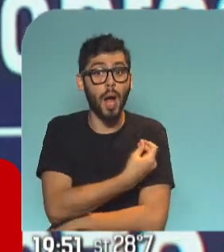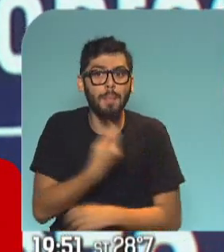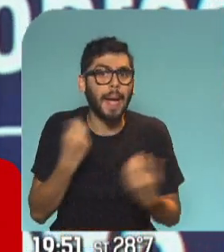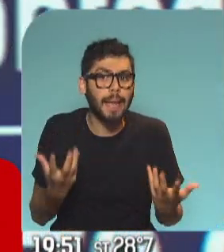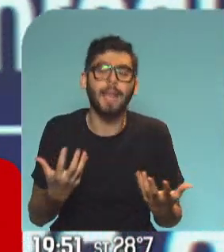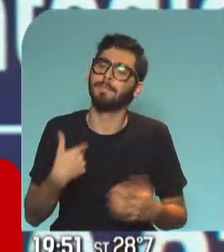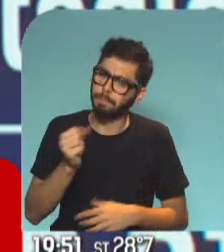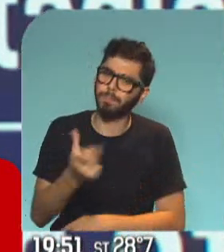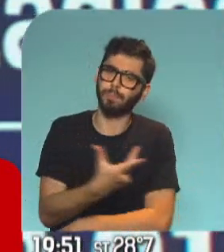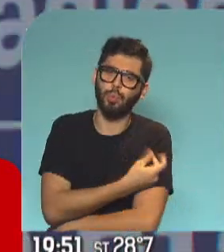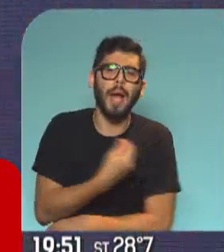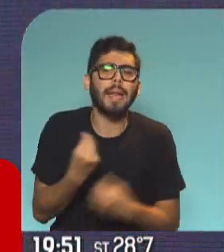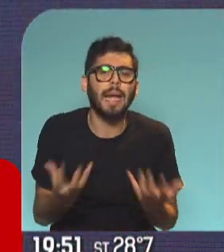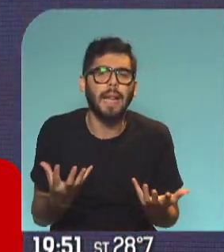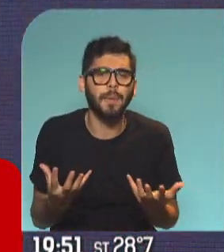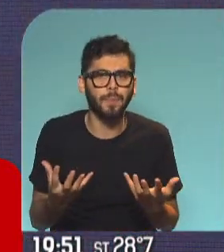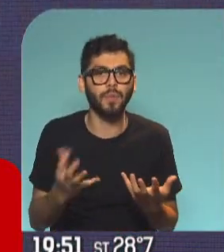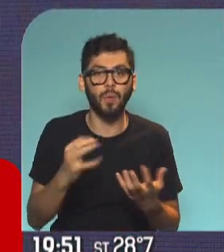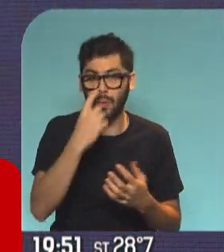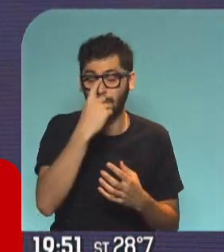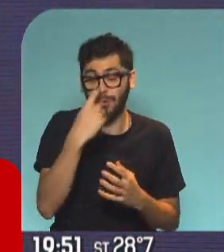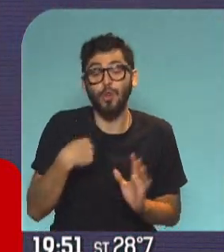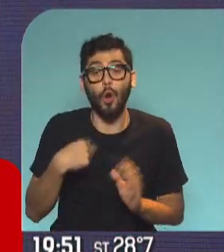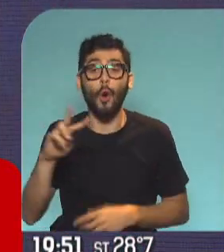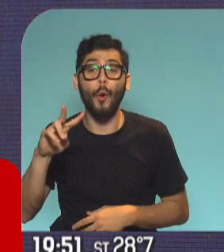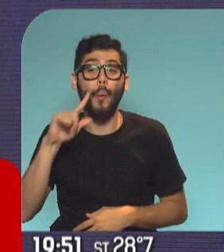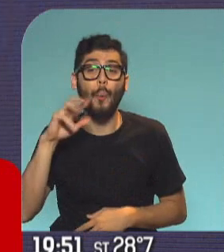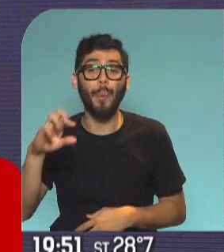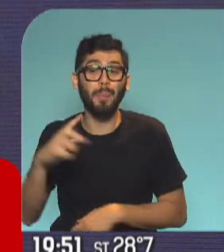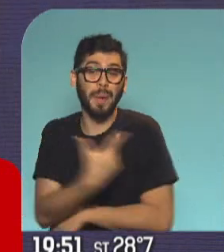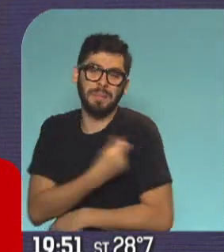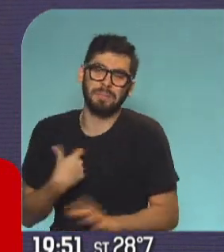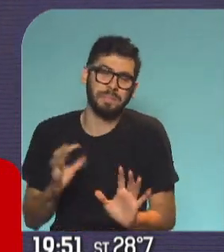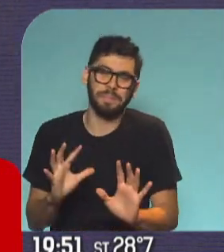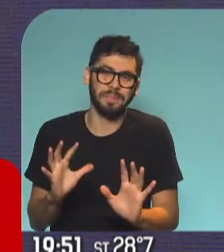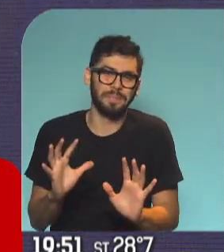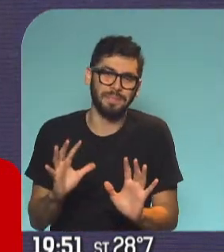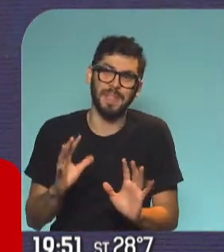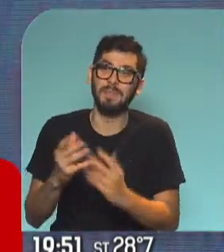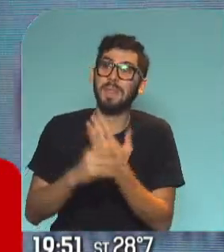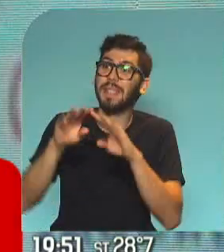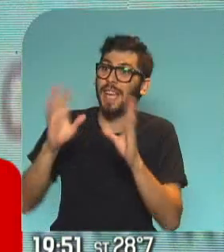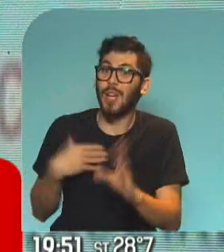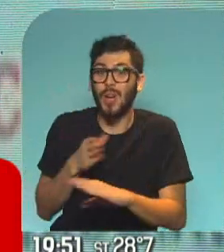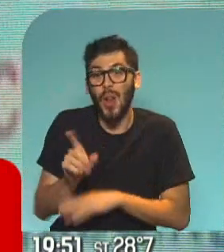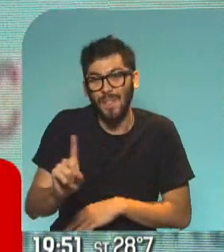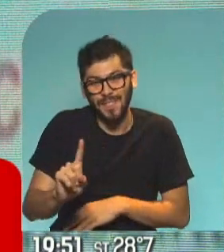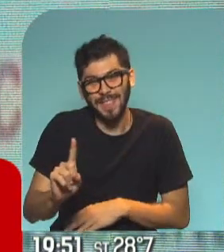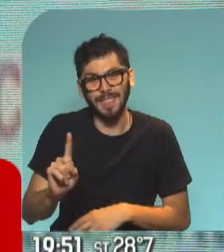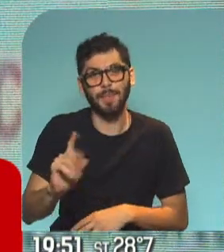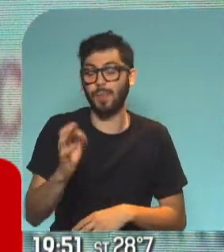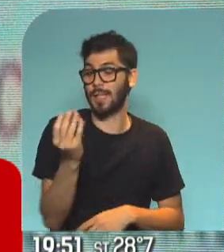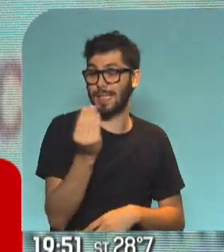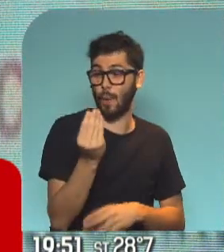eso, doctor? Cuéntenos, bueno, no estuve entre los VIP de ahí, de que dicen que se vacunaron en el ministerio. No. El sábado en la